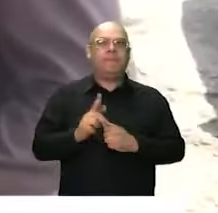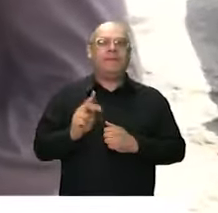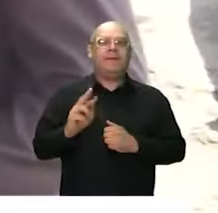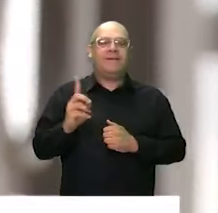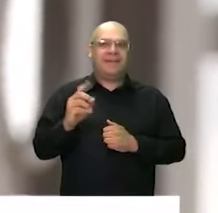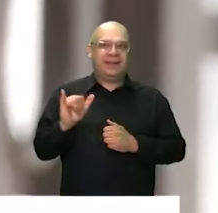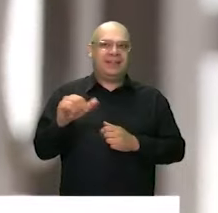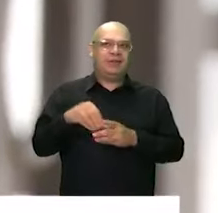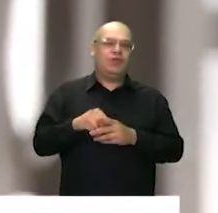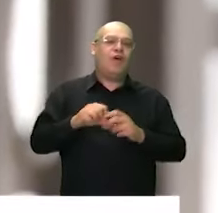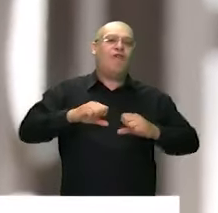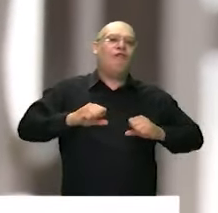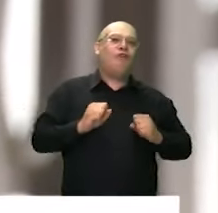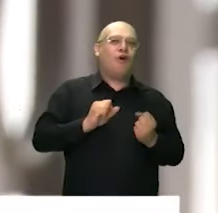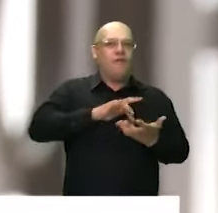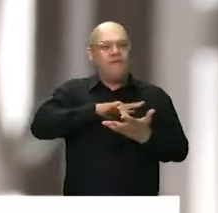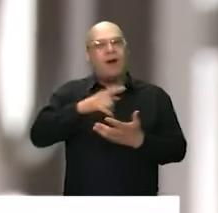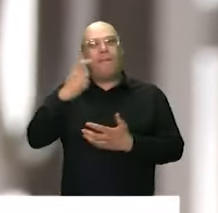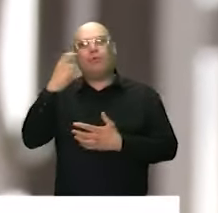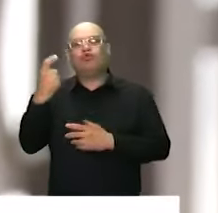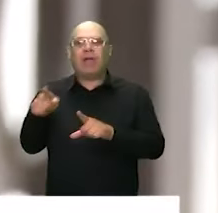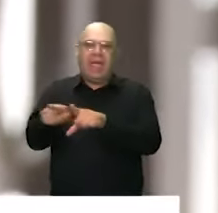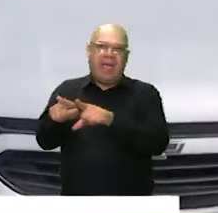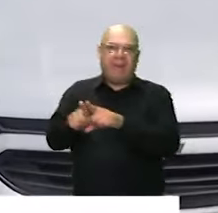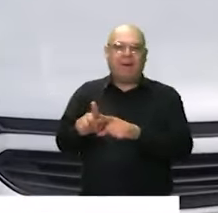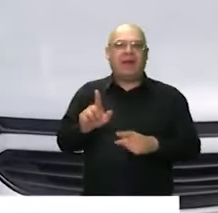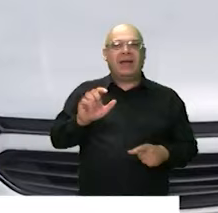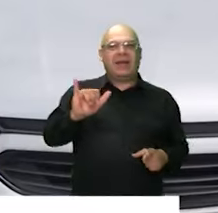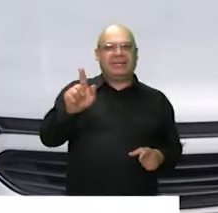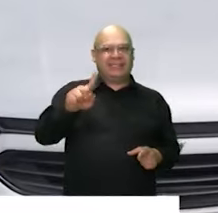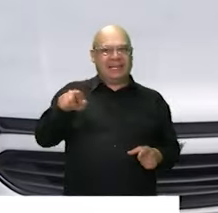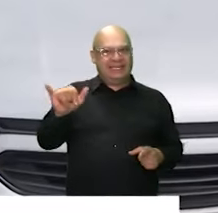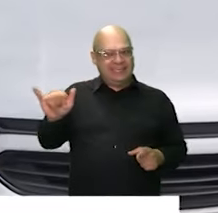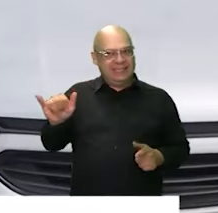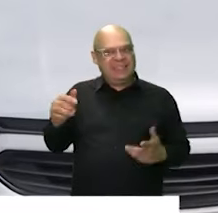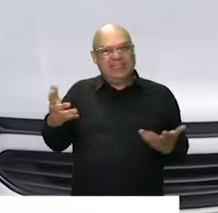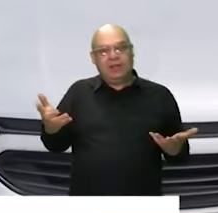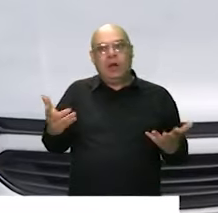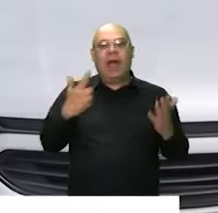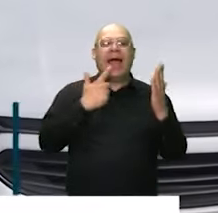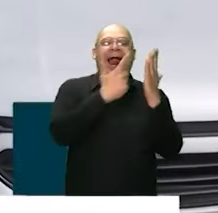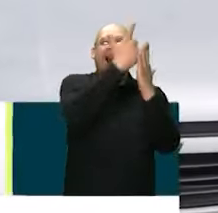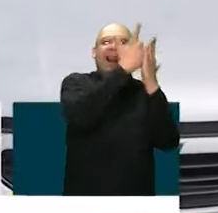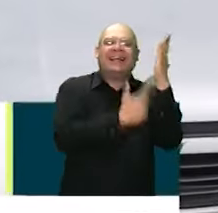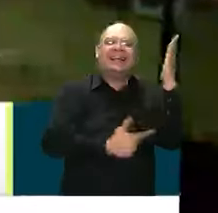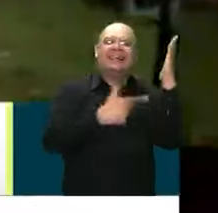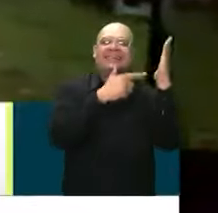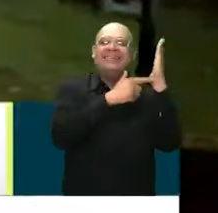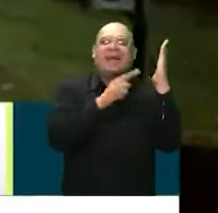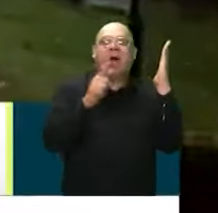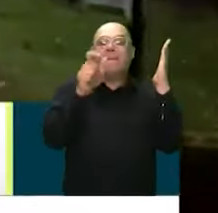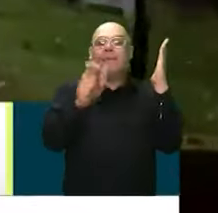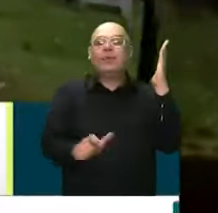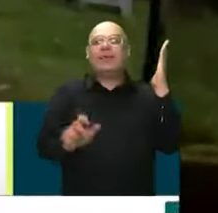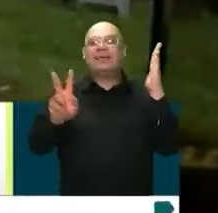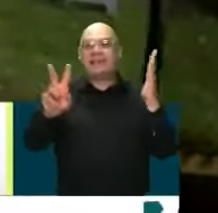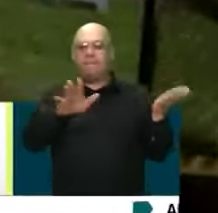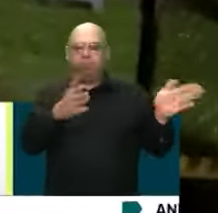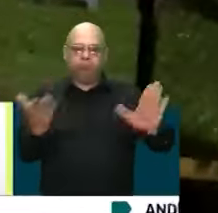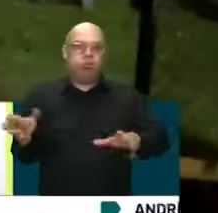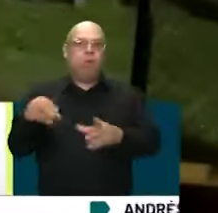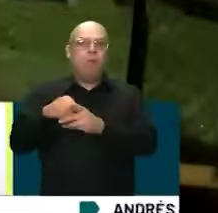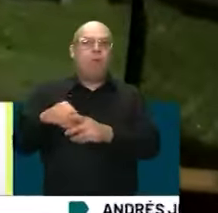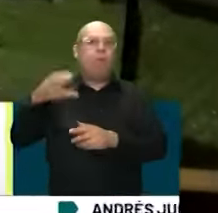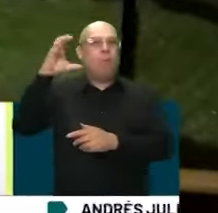en busca de su hermano, Jensen Luis Fontalvo Huelvas, quien aparece en la lista de las autoridades como una de las 7 personas asesinadas en una casa